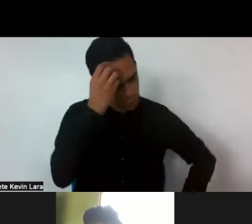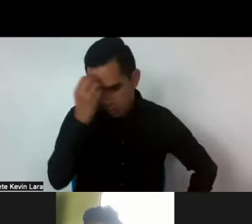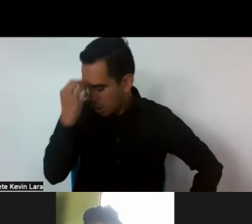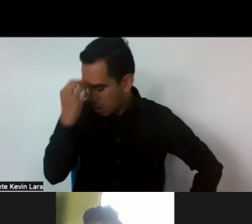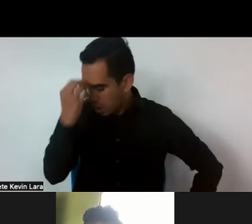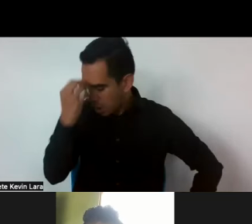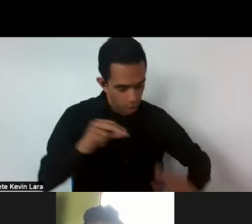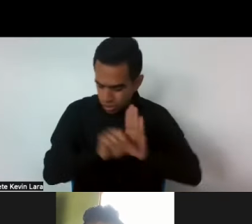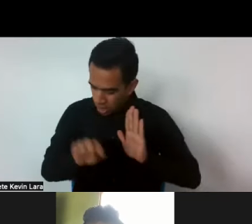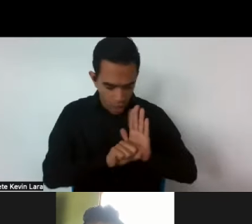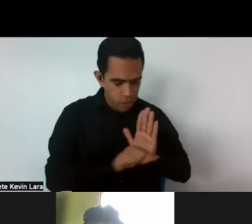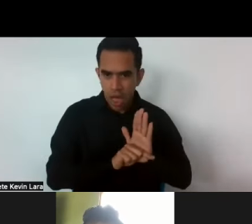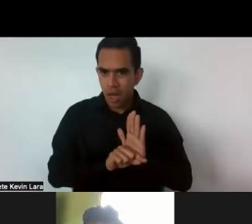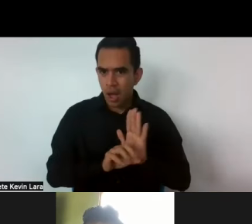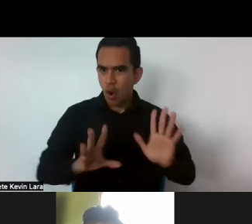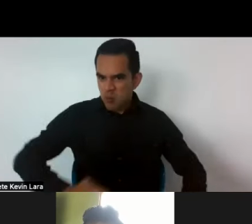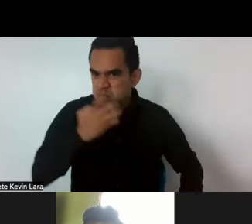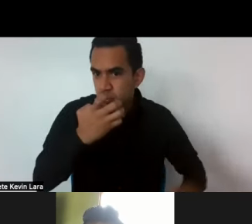poner un ejemplo muy duro.